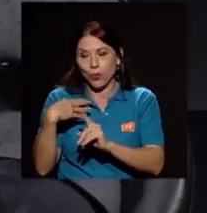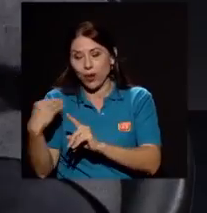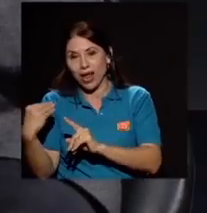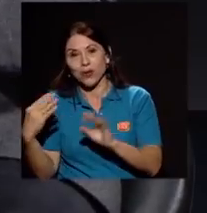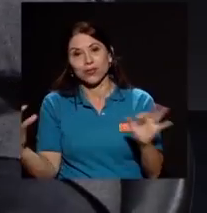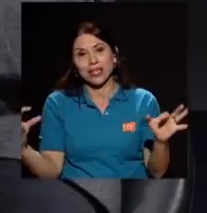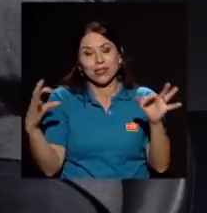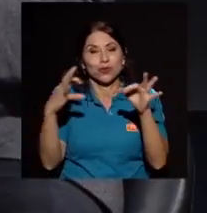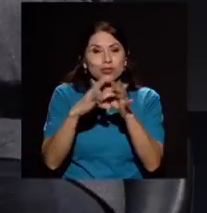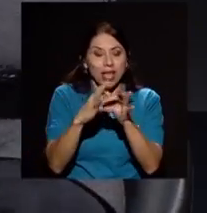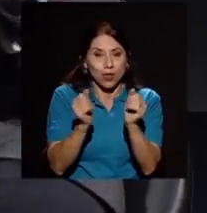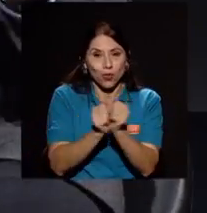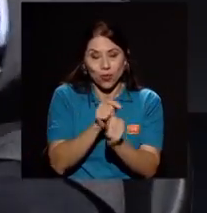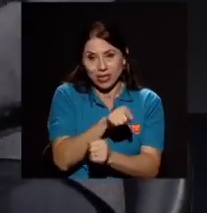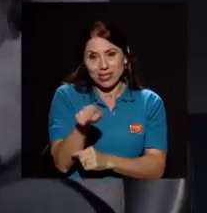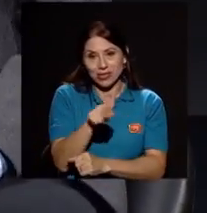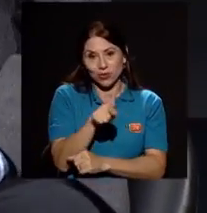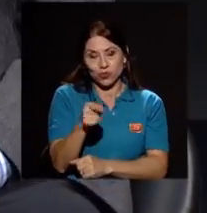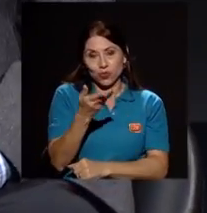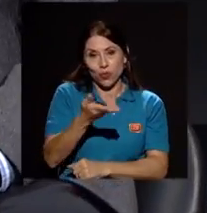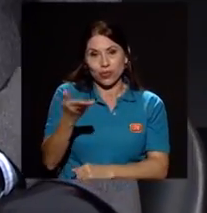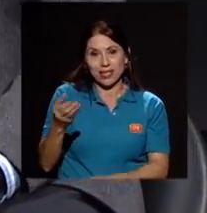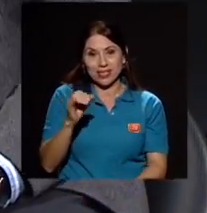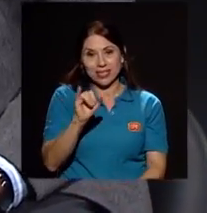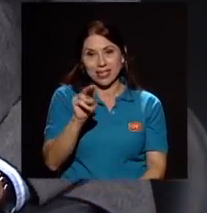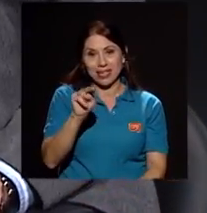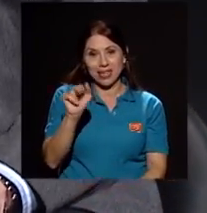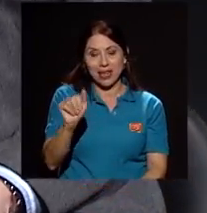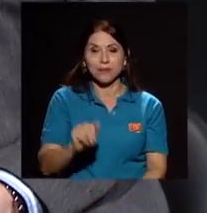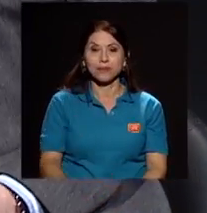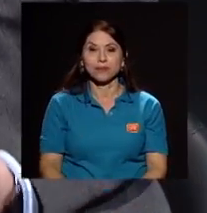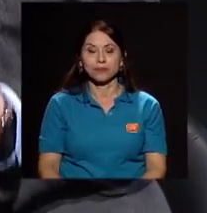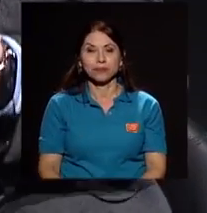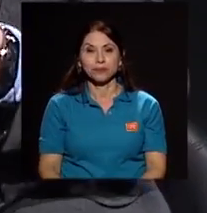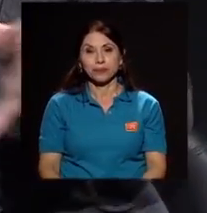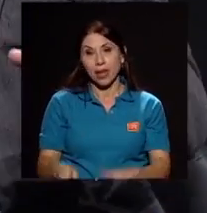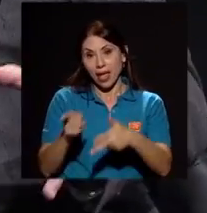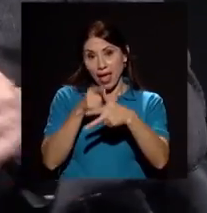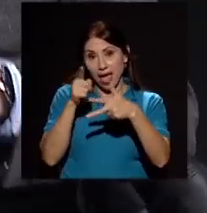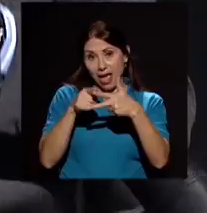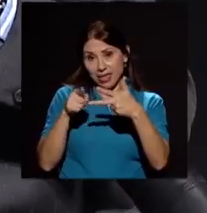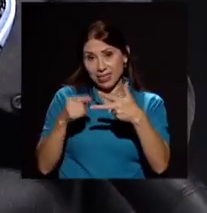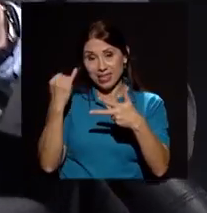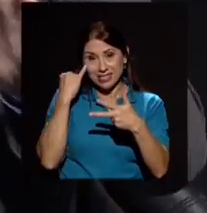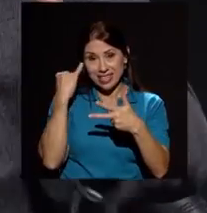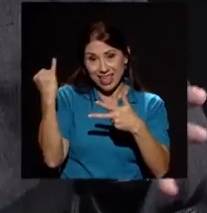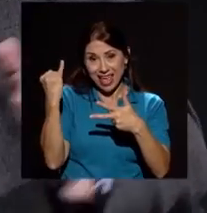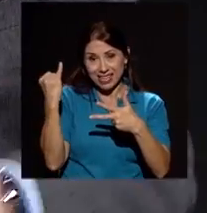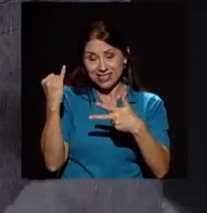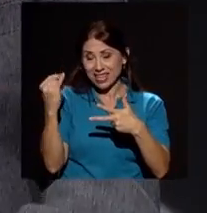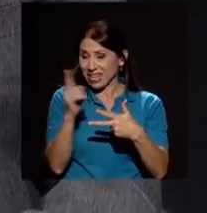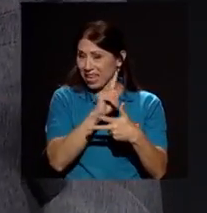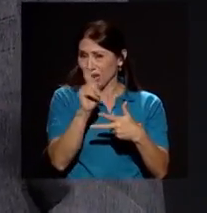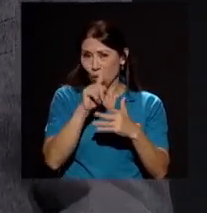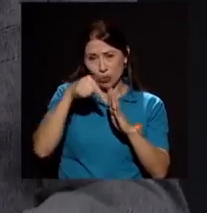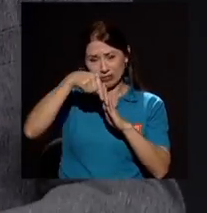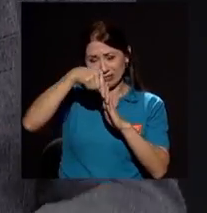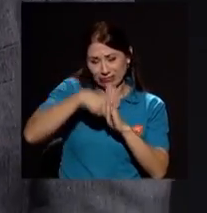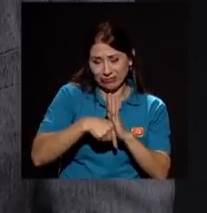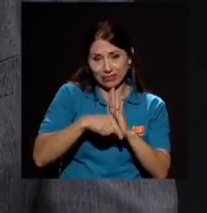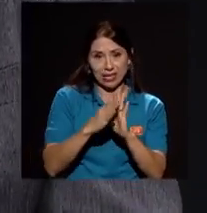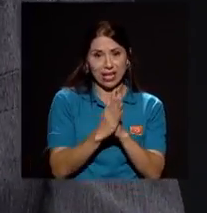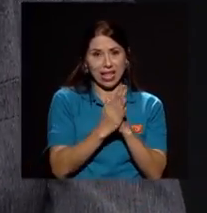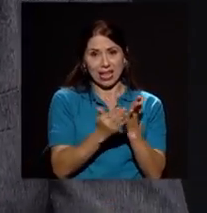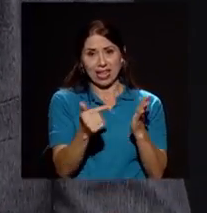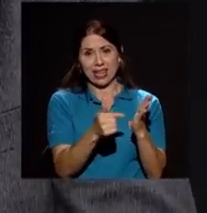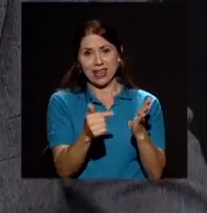bueno hay tres ideas que no se abordan en mucho detalle en el libro lo señaló nada más pero